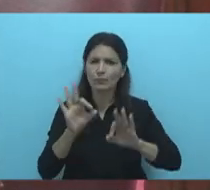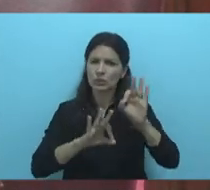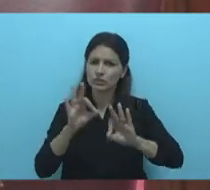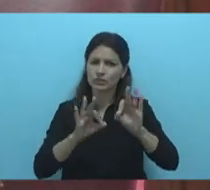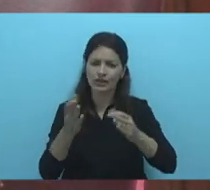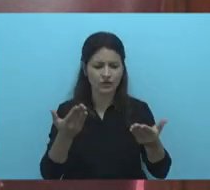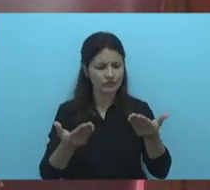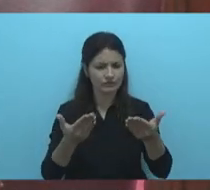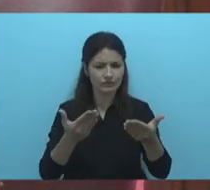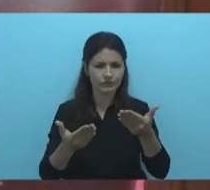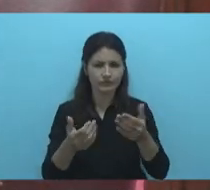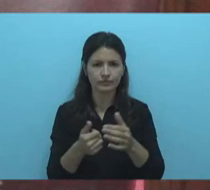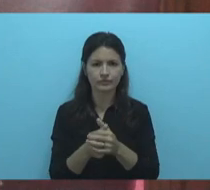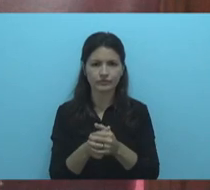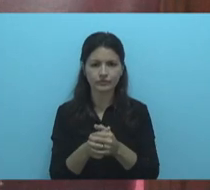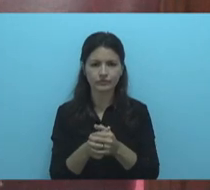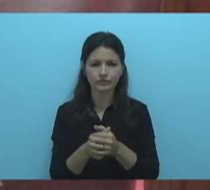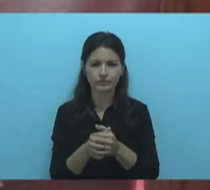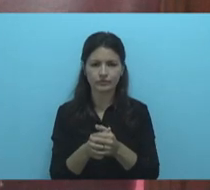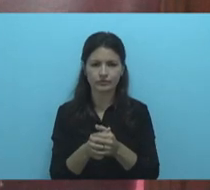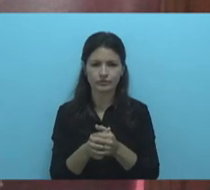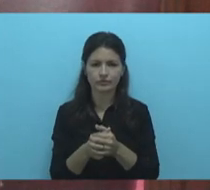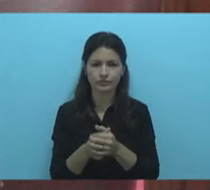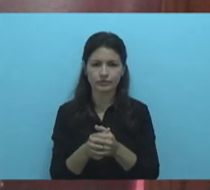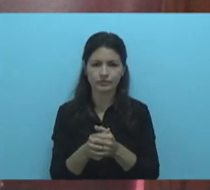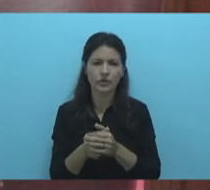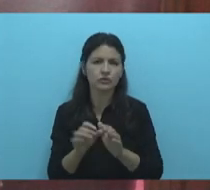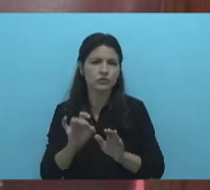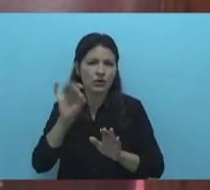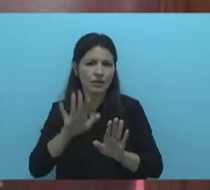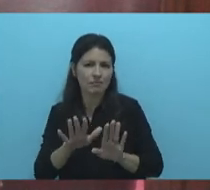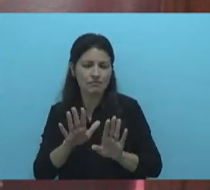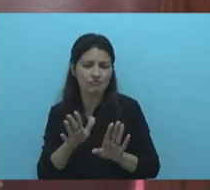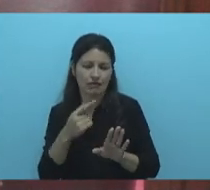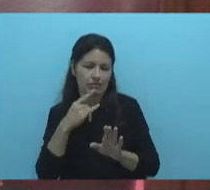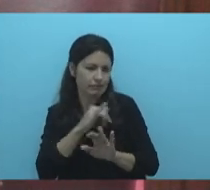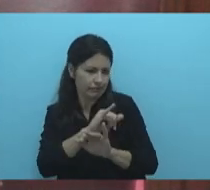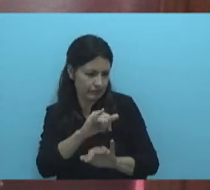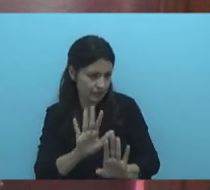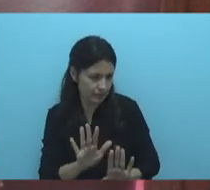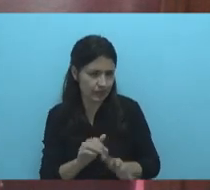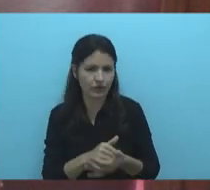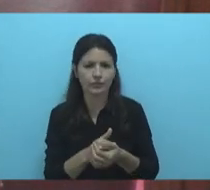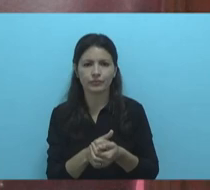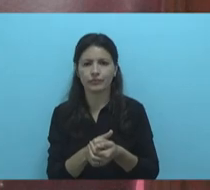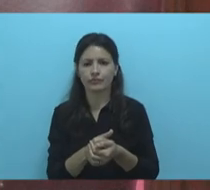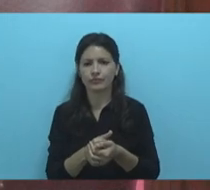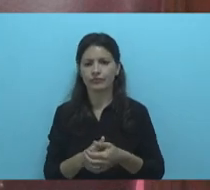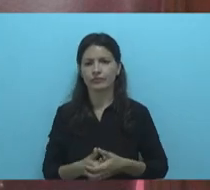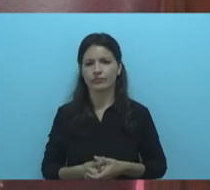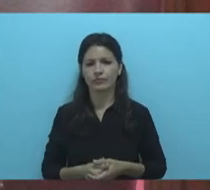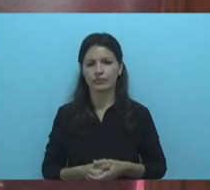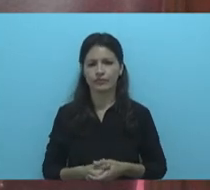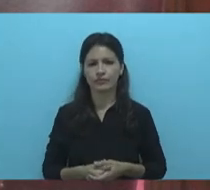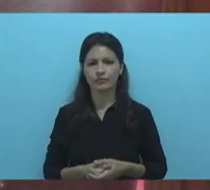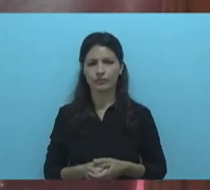digamos, los equipos y los asesores de las comisiones. Ese fue el motivo por el cual esos proyectos en ese momento no se